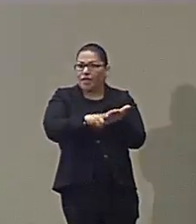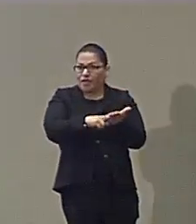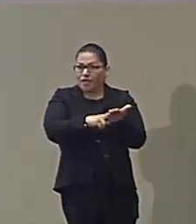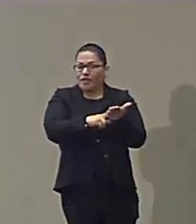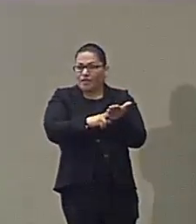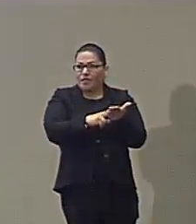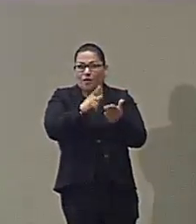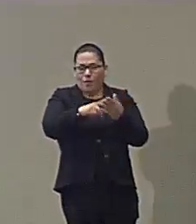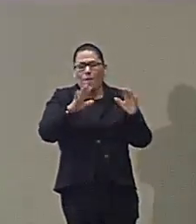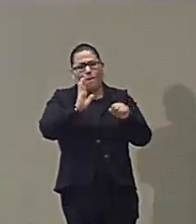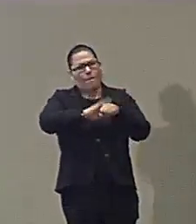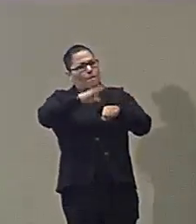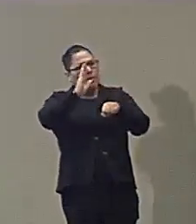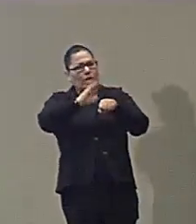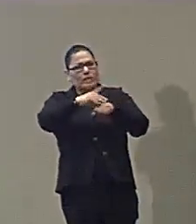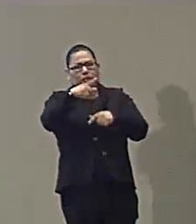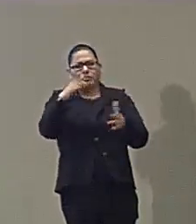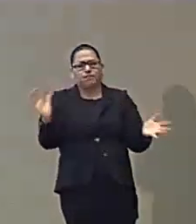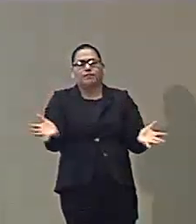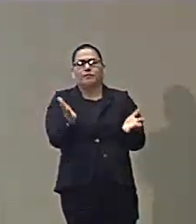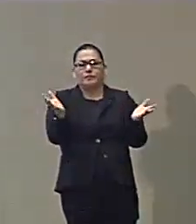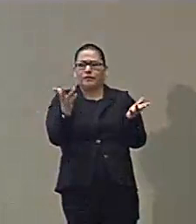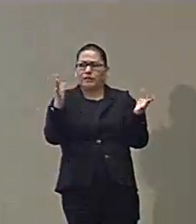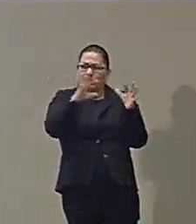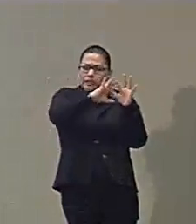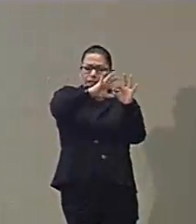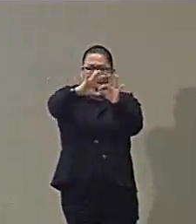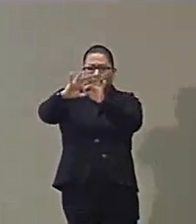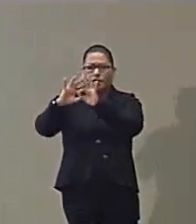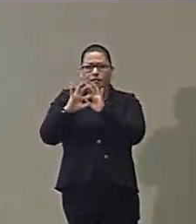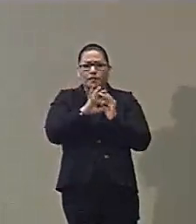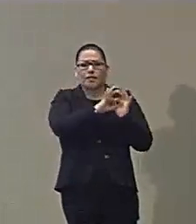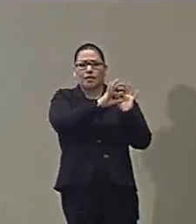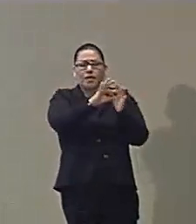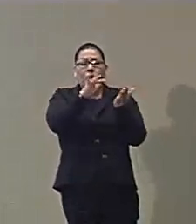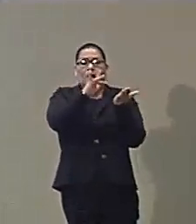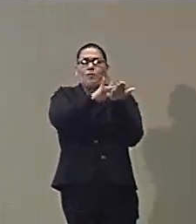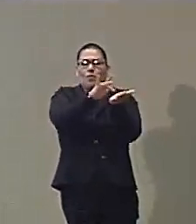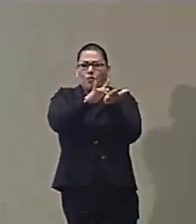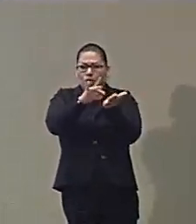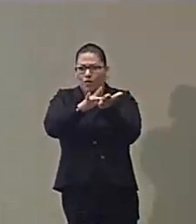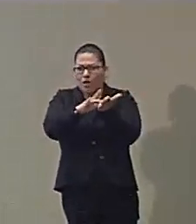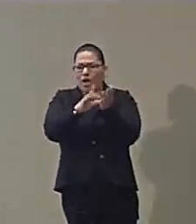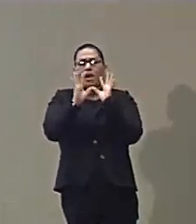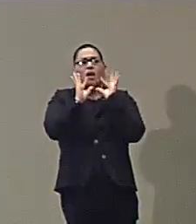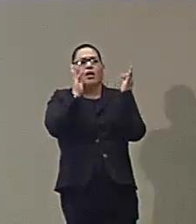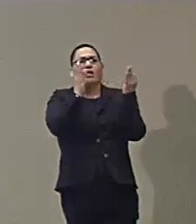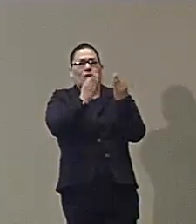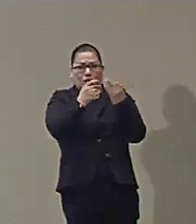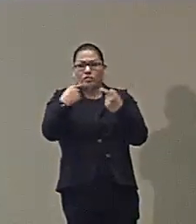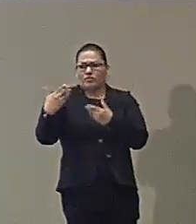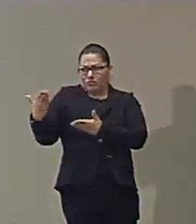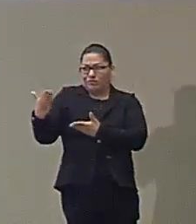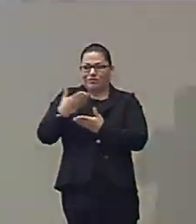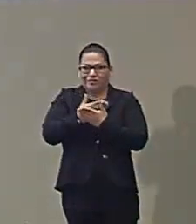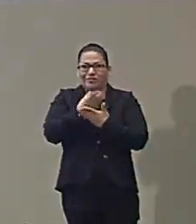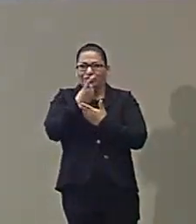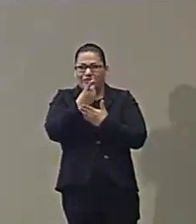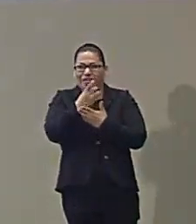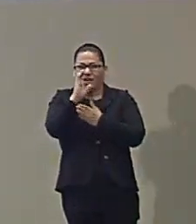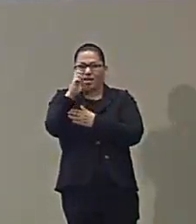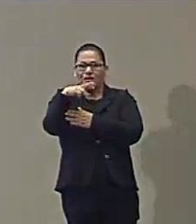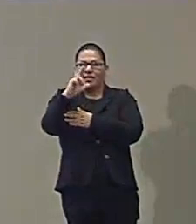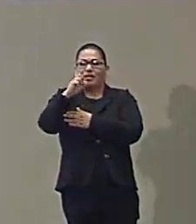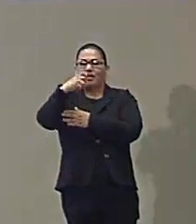reforzamos más en conjunto apoyará la estrategia que está planteando enrique con estos